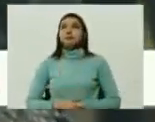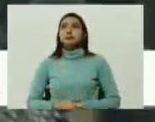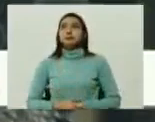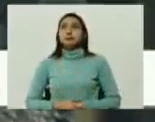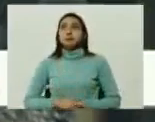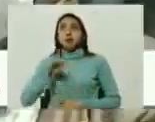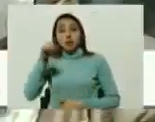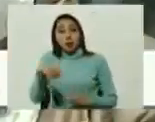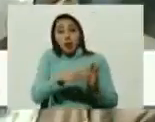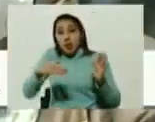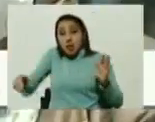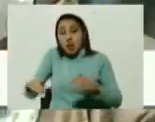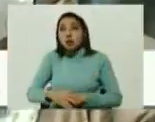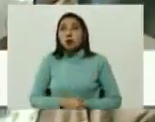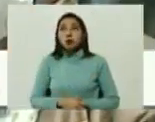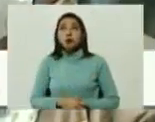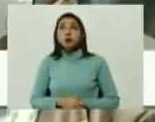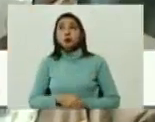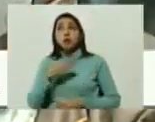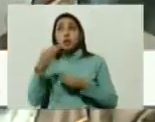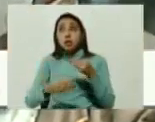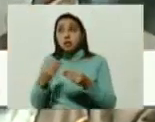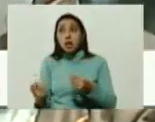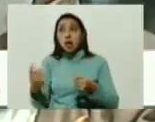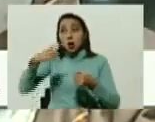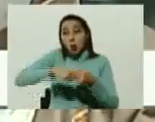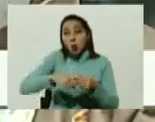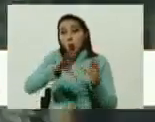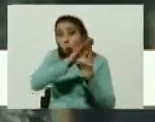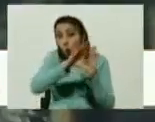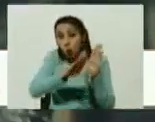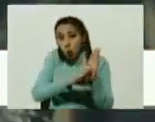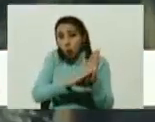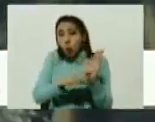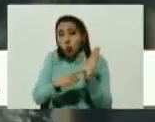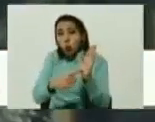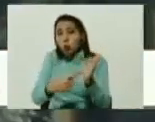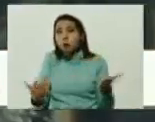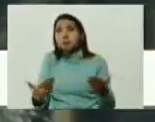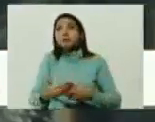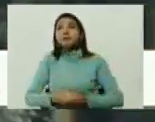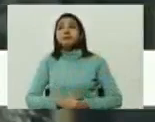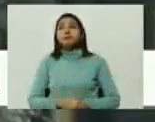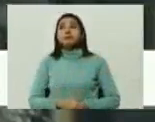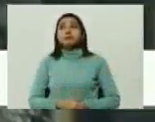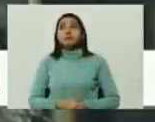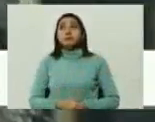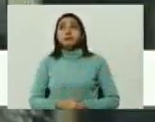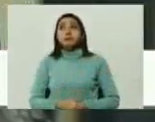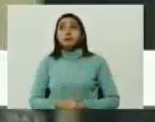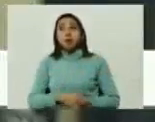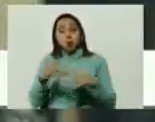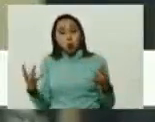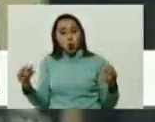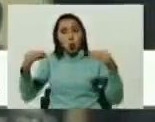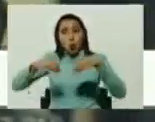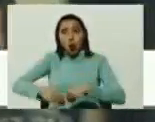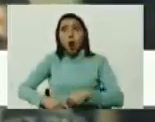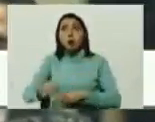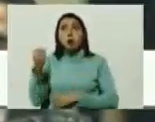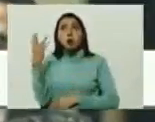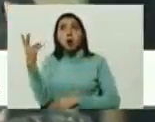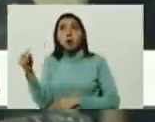derecho establecido y contemplado en nuestra constitución y en la en los acuerdos de la asamblea